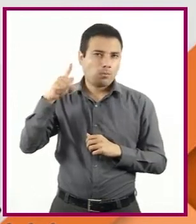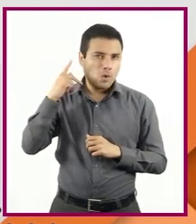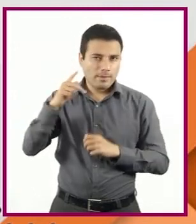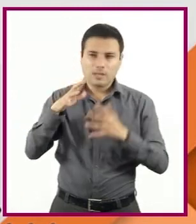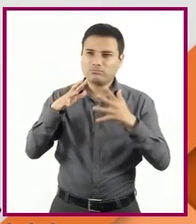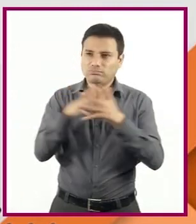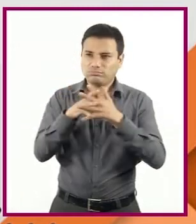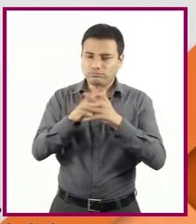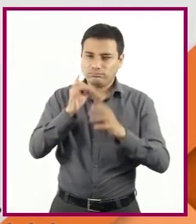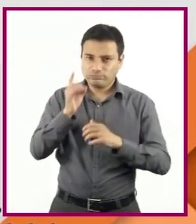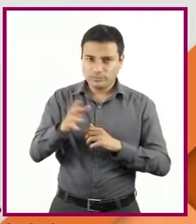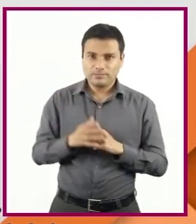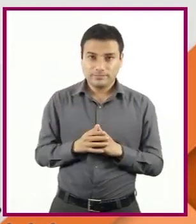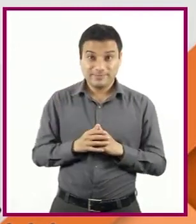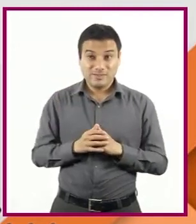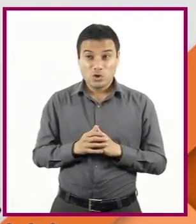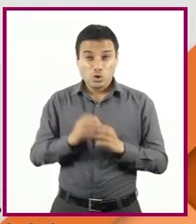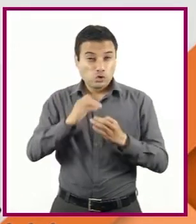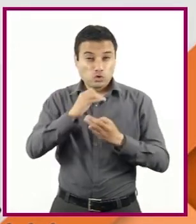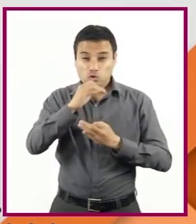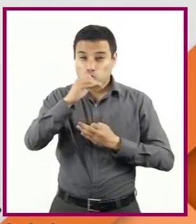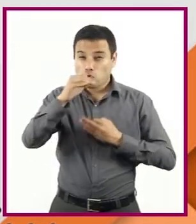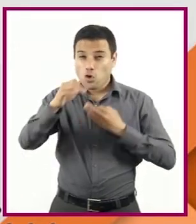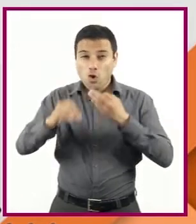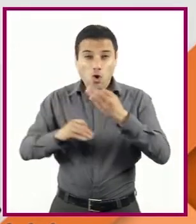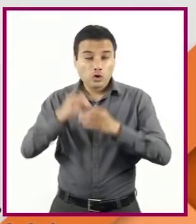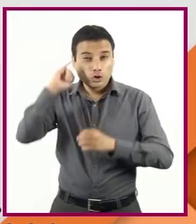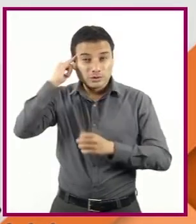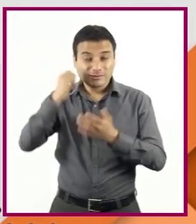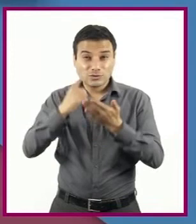casi todo el Totonacapan quedó bajo su control.